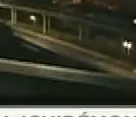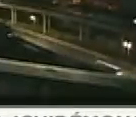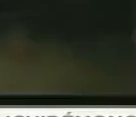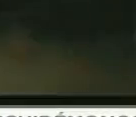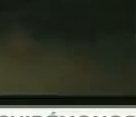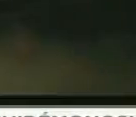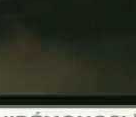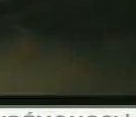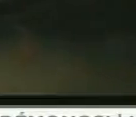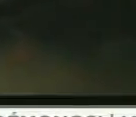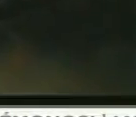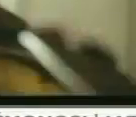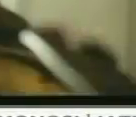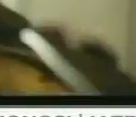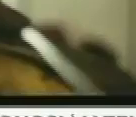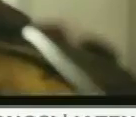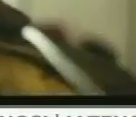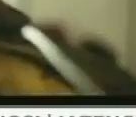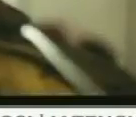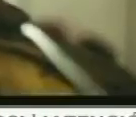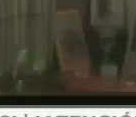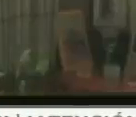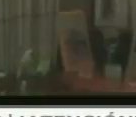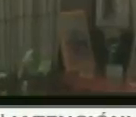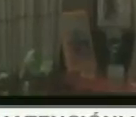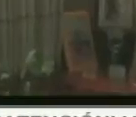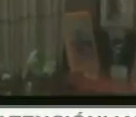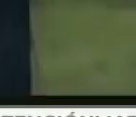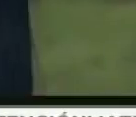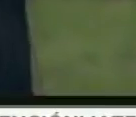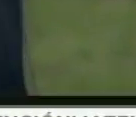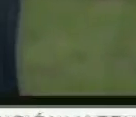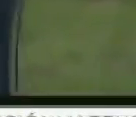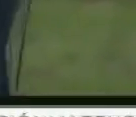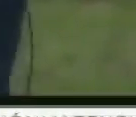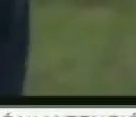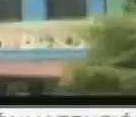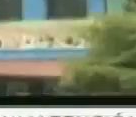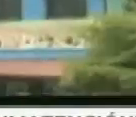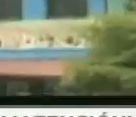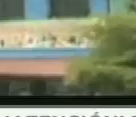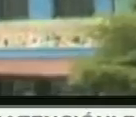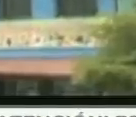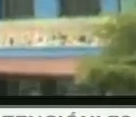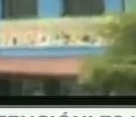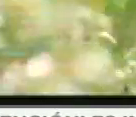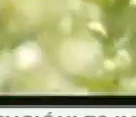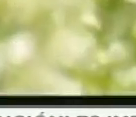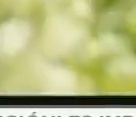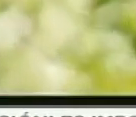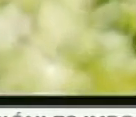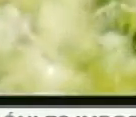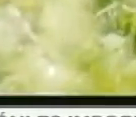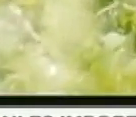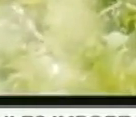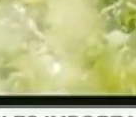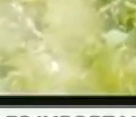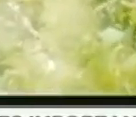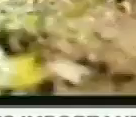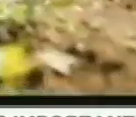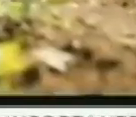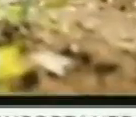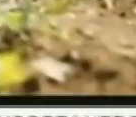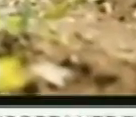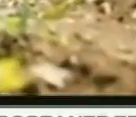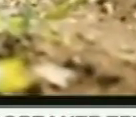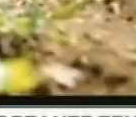se siente mi tierra, como el café en la tardecita. Claro. Y aquel abrazo que a ti te